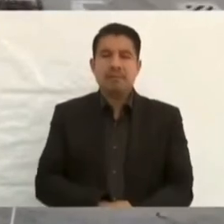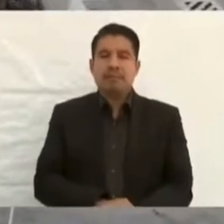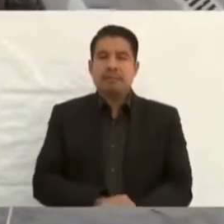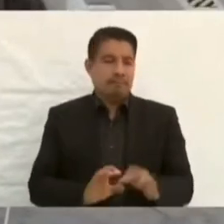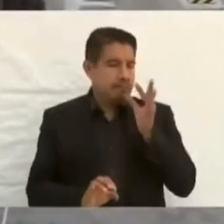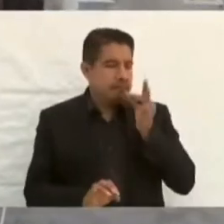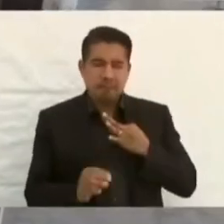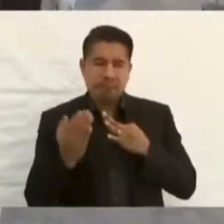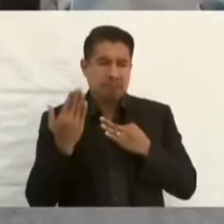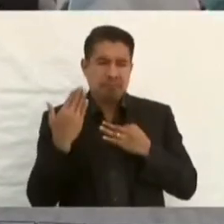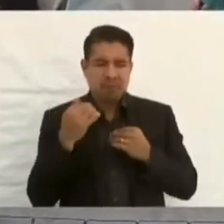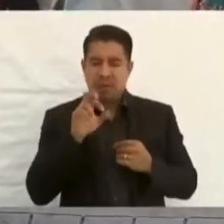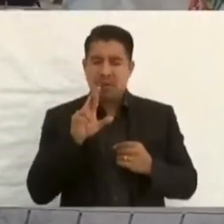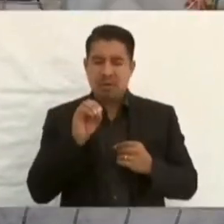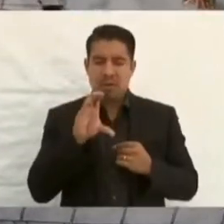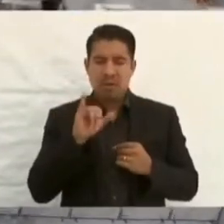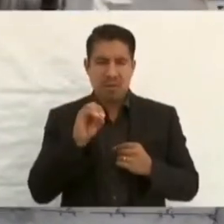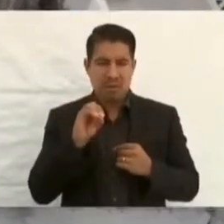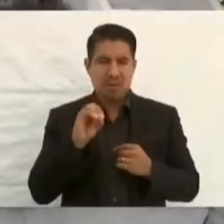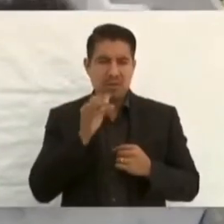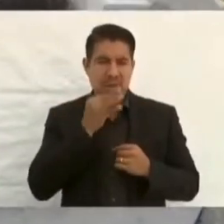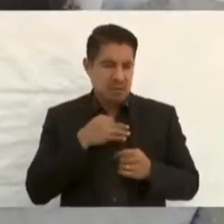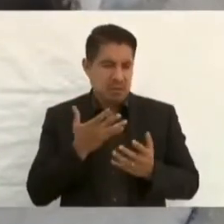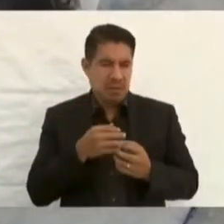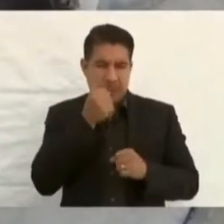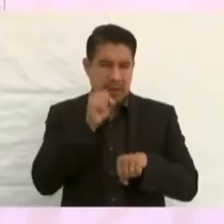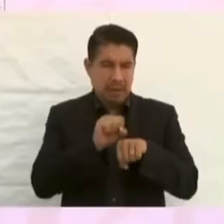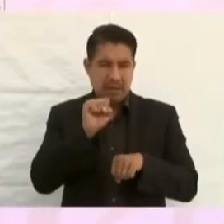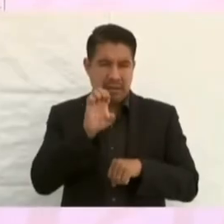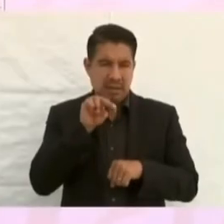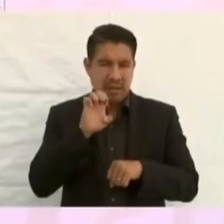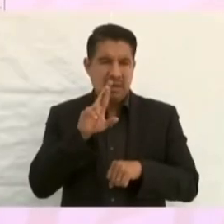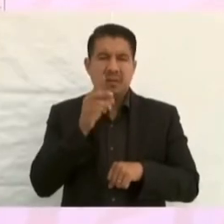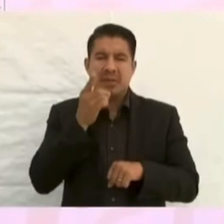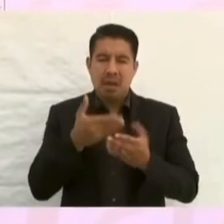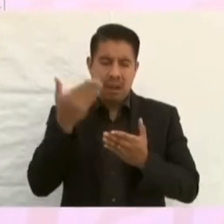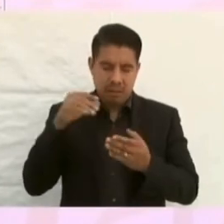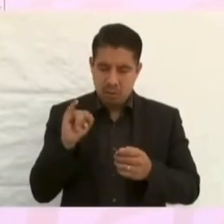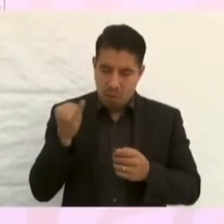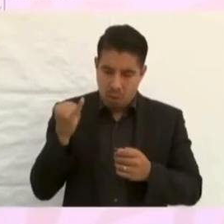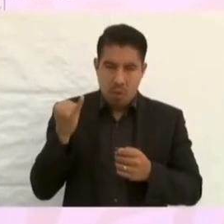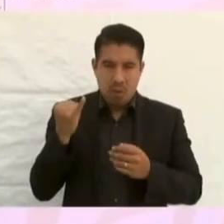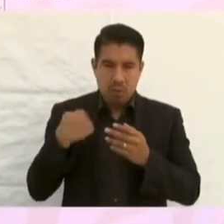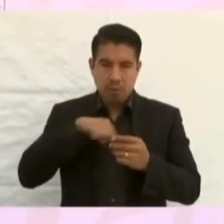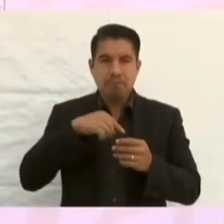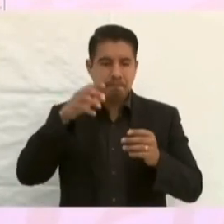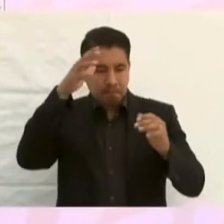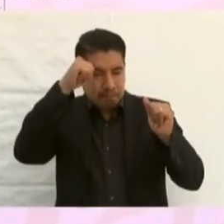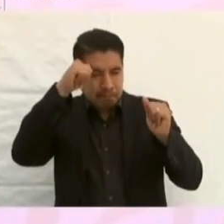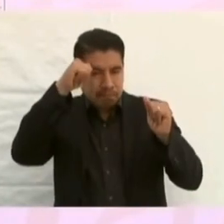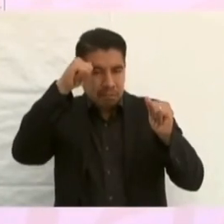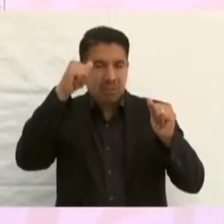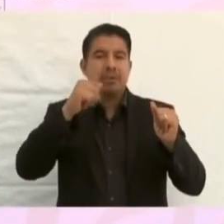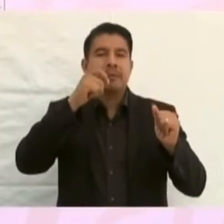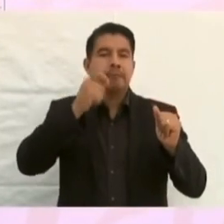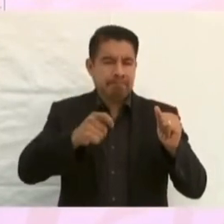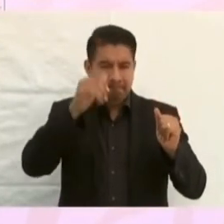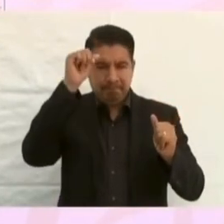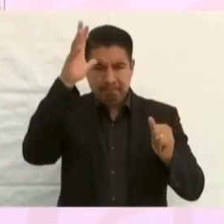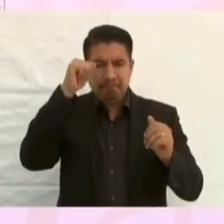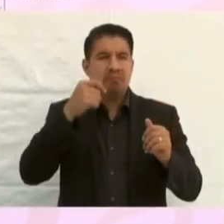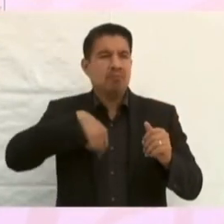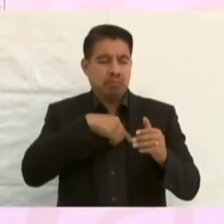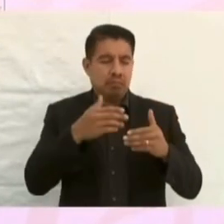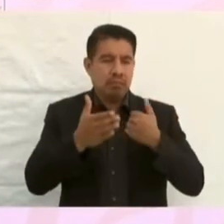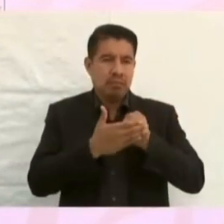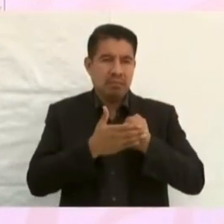Me acaba de informar Rocío que sigue en pie el compromiso que hicimos en junio de que vamos a inaugurar